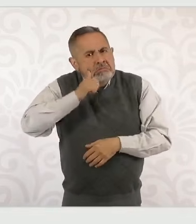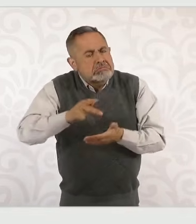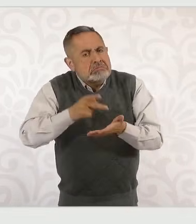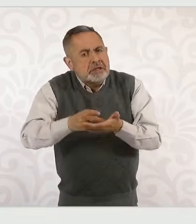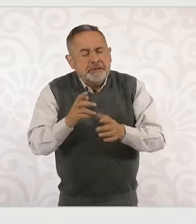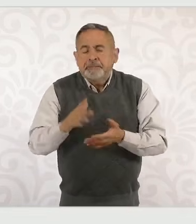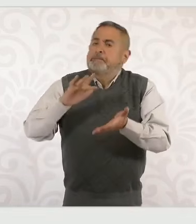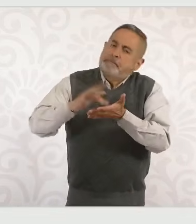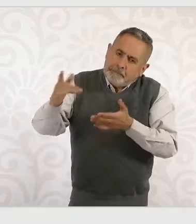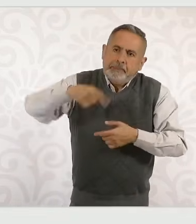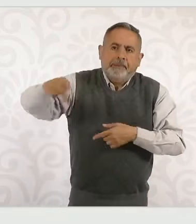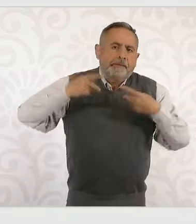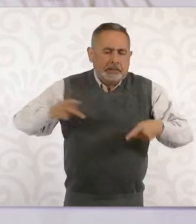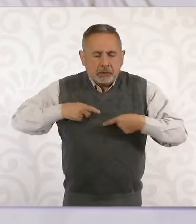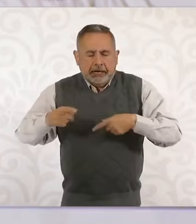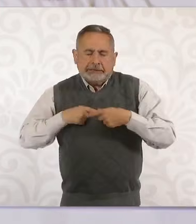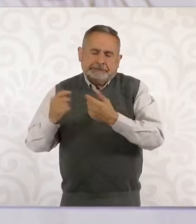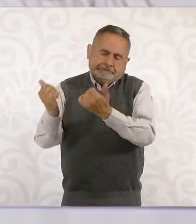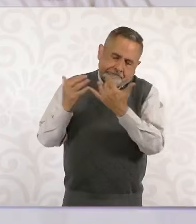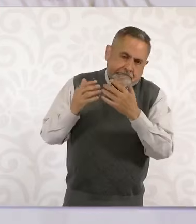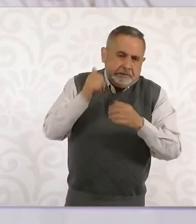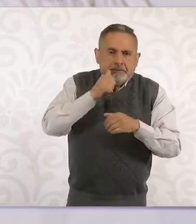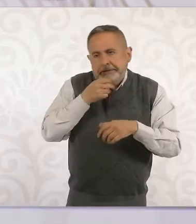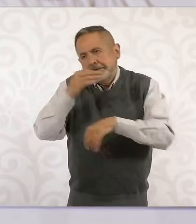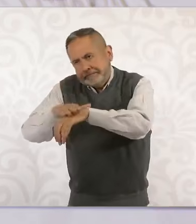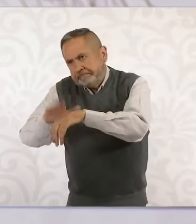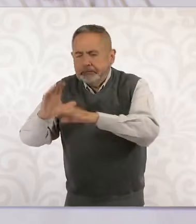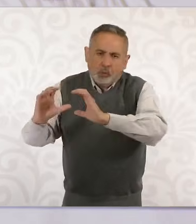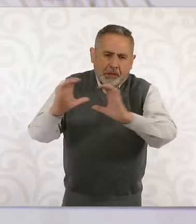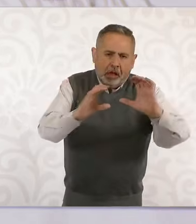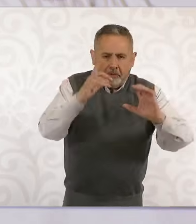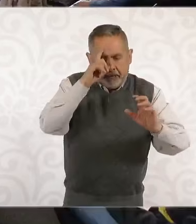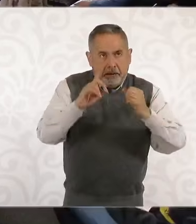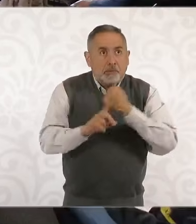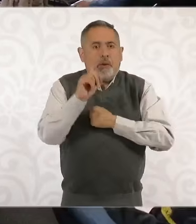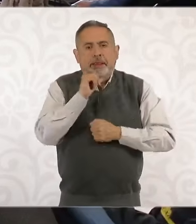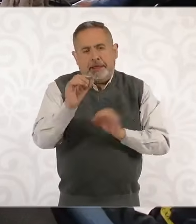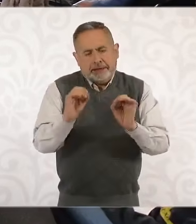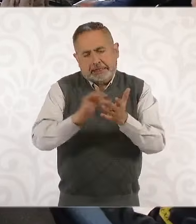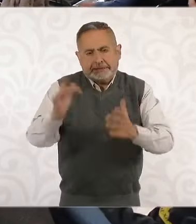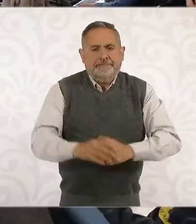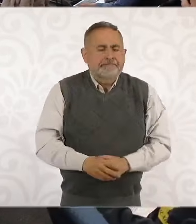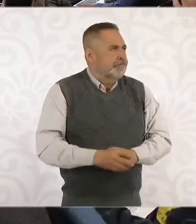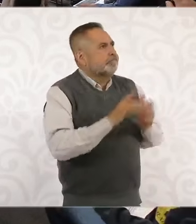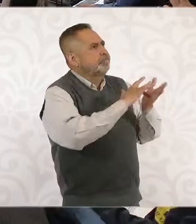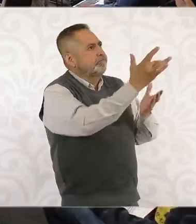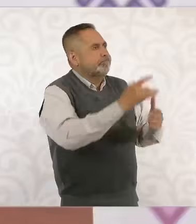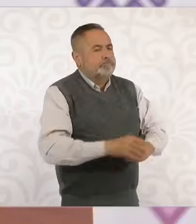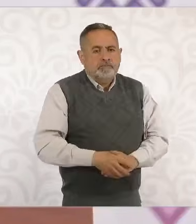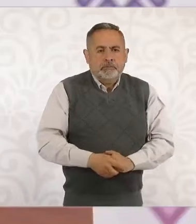Y agradecerle a la gente y siempre pues pedimos cuidado para que no haya ningún problema. Muchas gracias. Gracias.